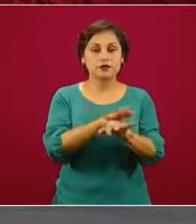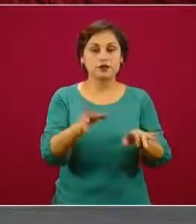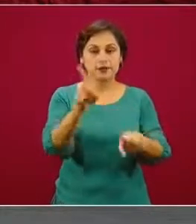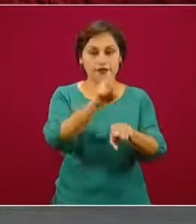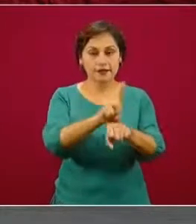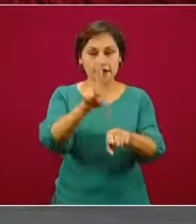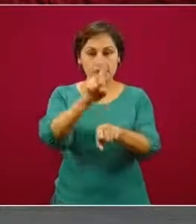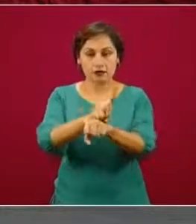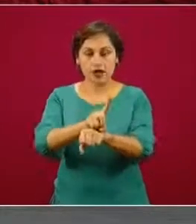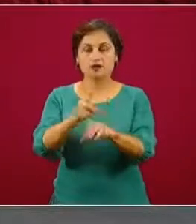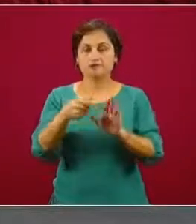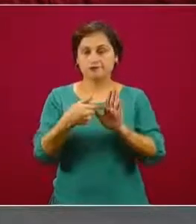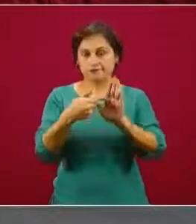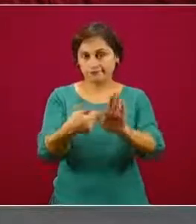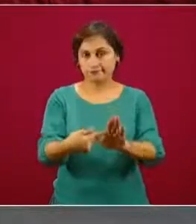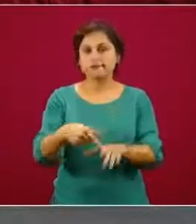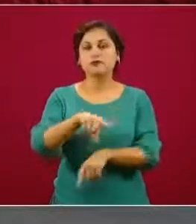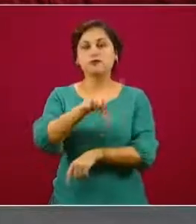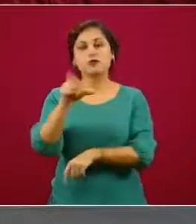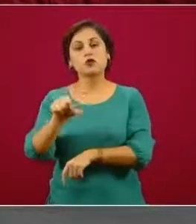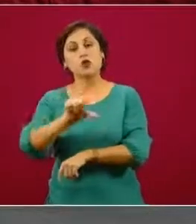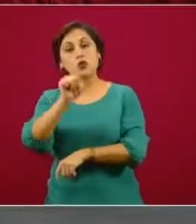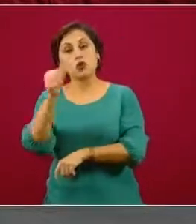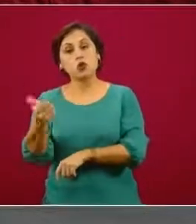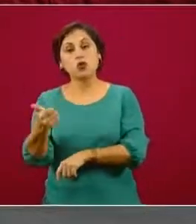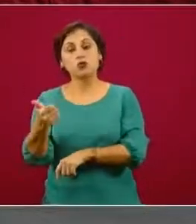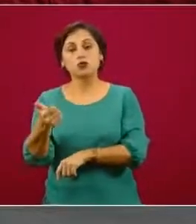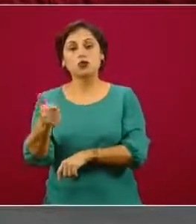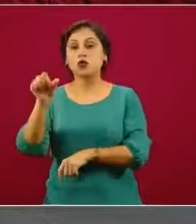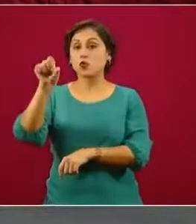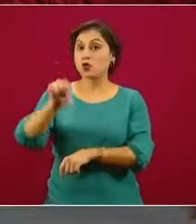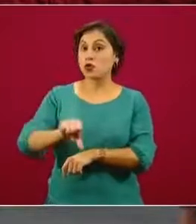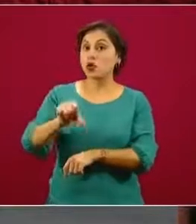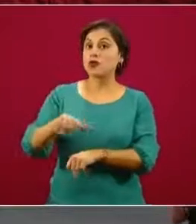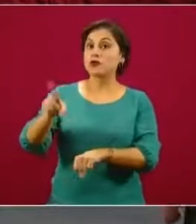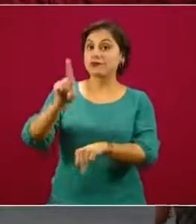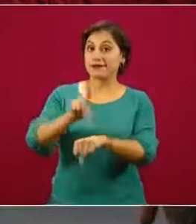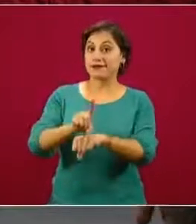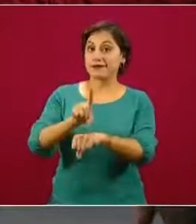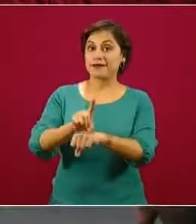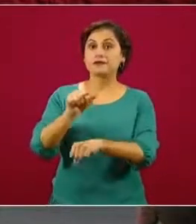y el segundo, como hoy es 17 de mayo, hoy es